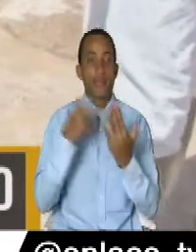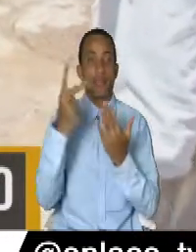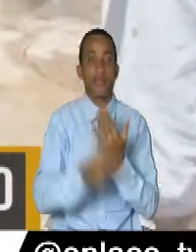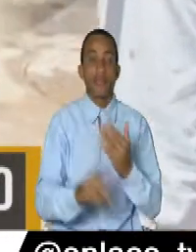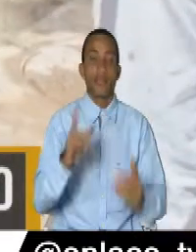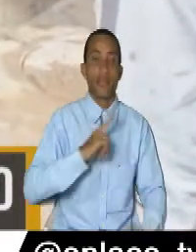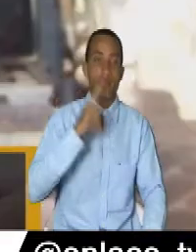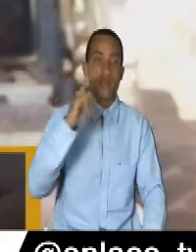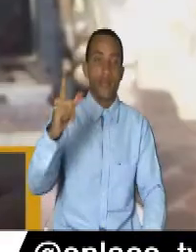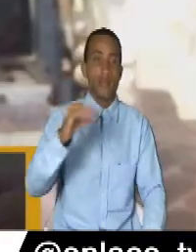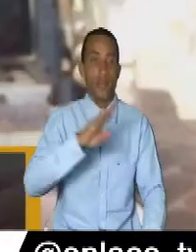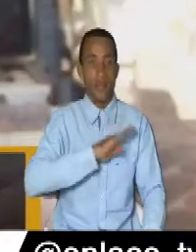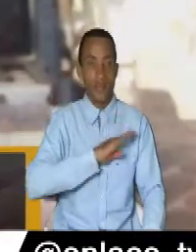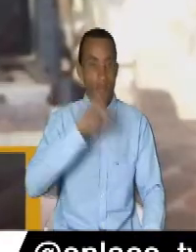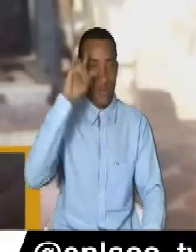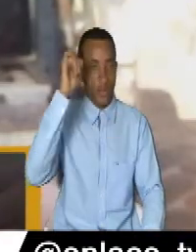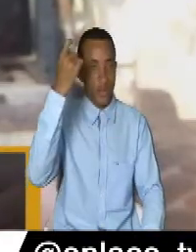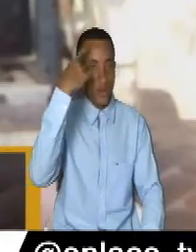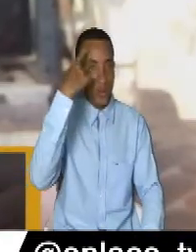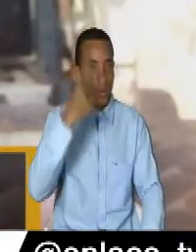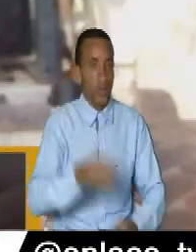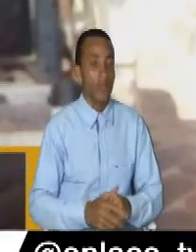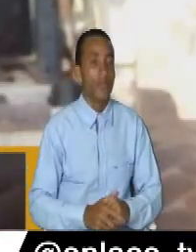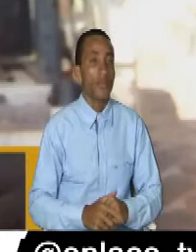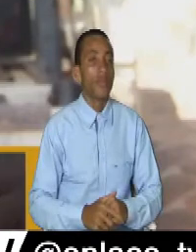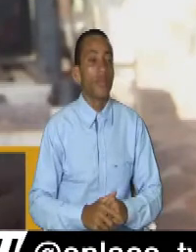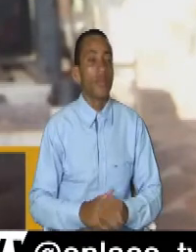actual gobierno. El proyecto de duración son